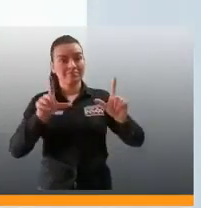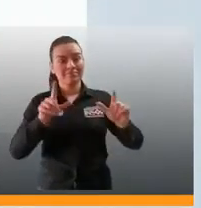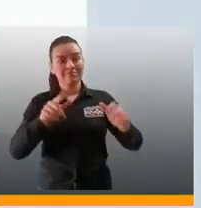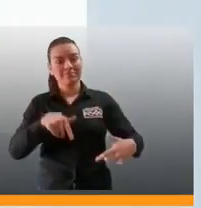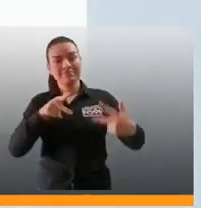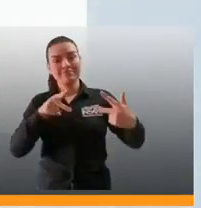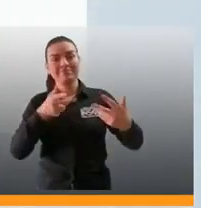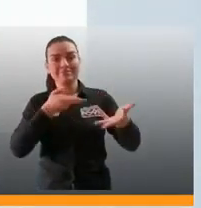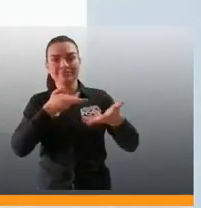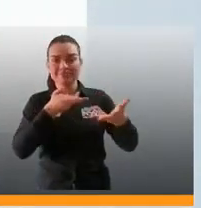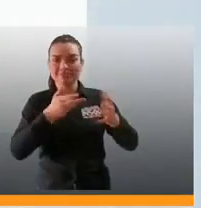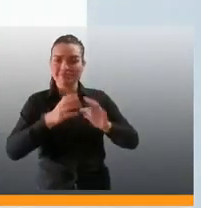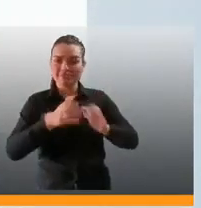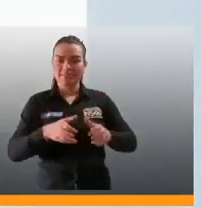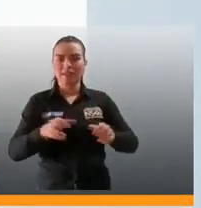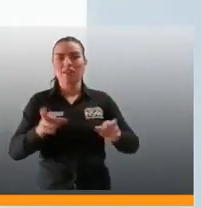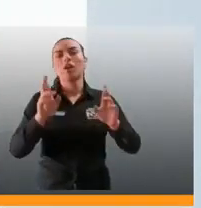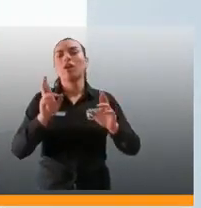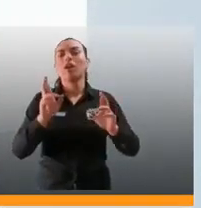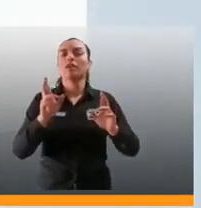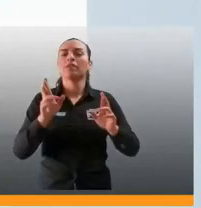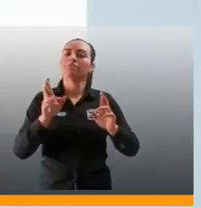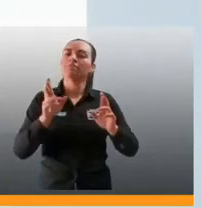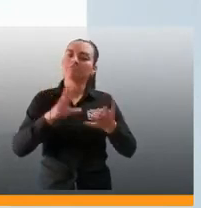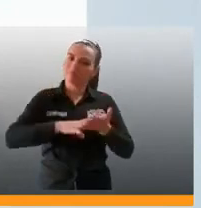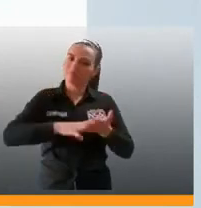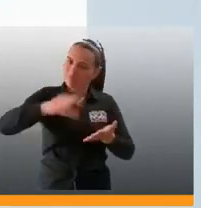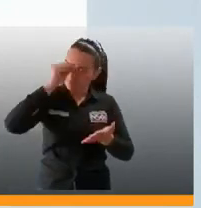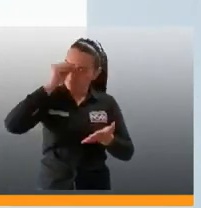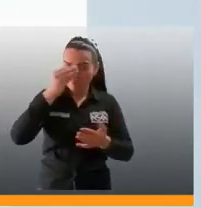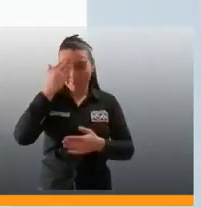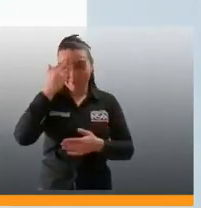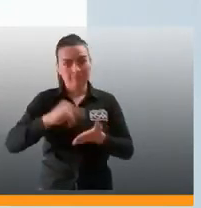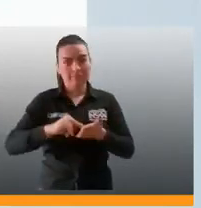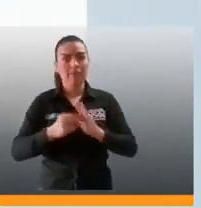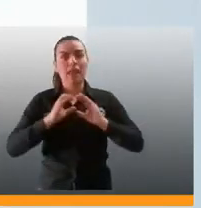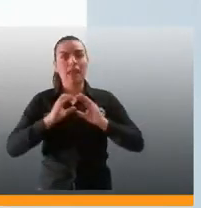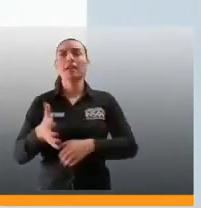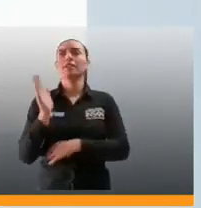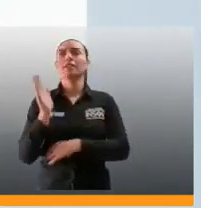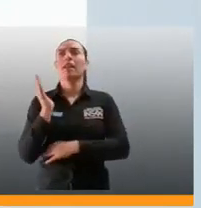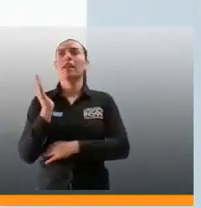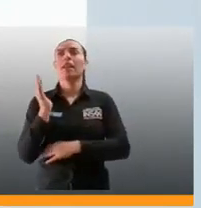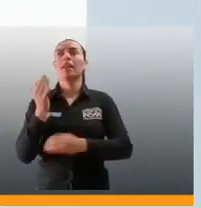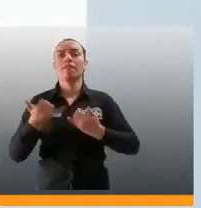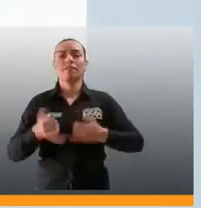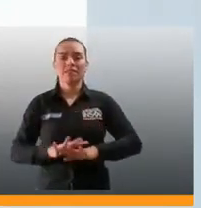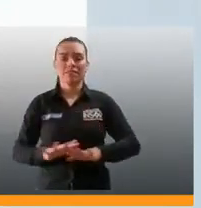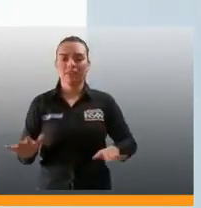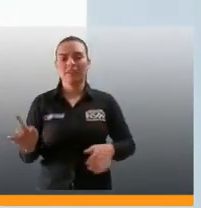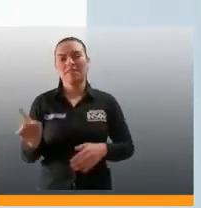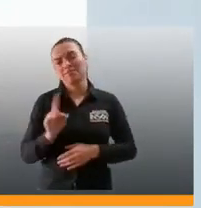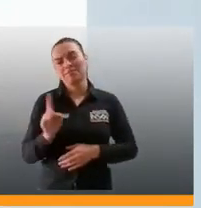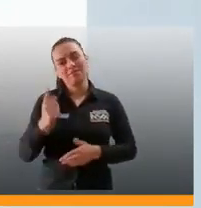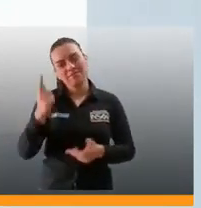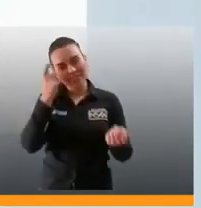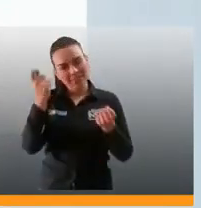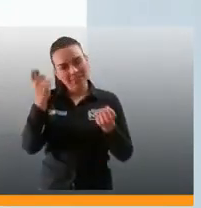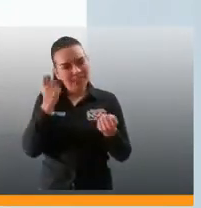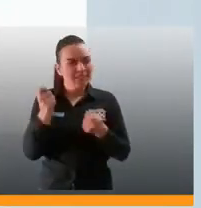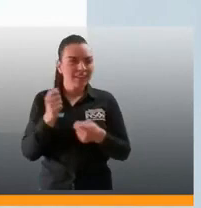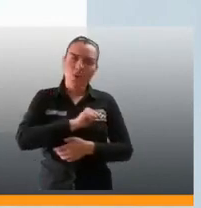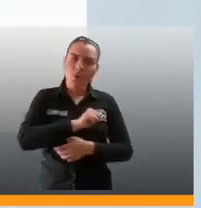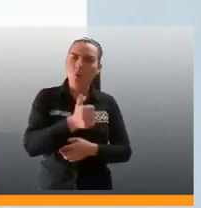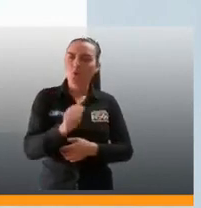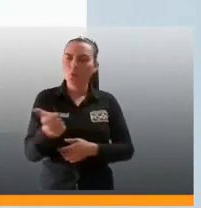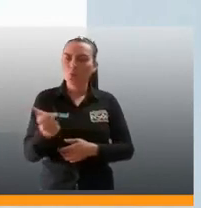aprendizaje. Es decir, no que sea una clase magistral, tenemos que buscar diferentes estrategias didácticas